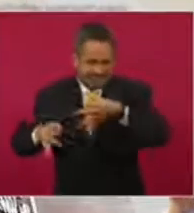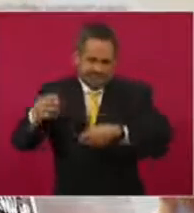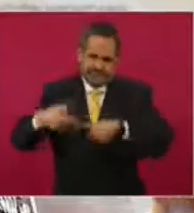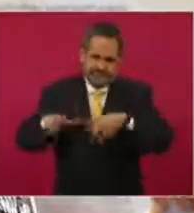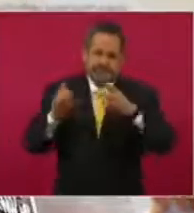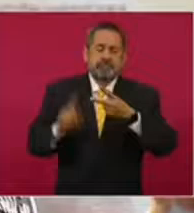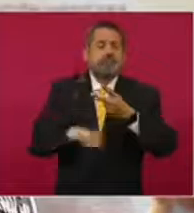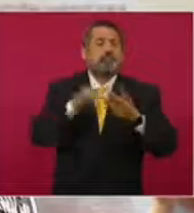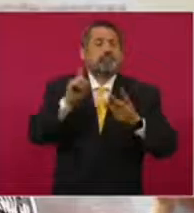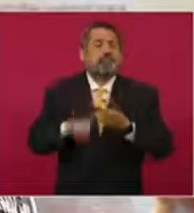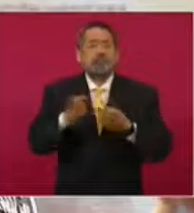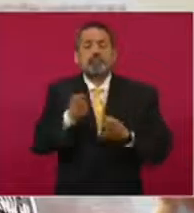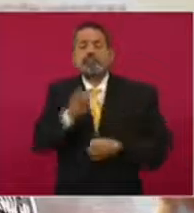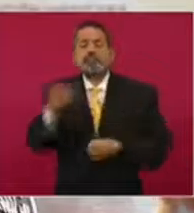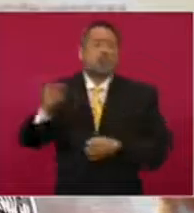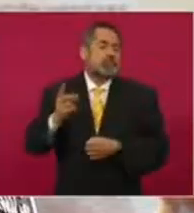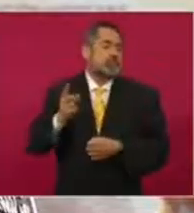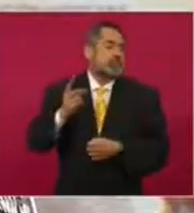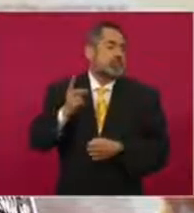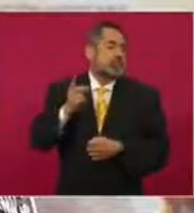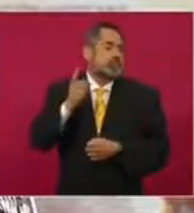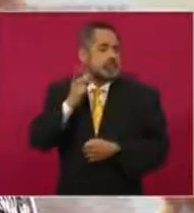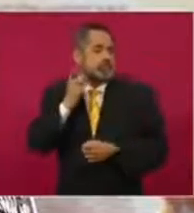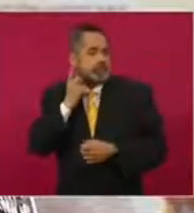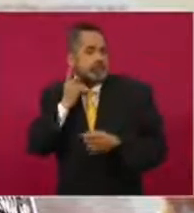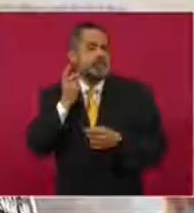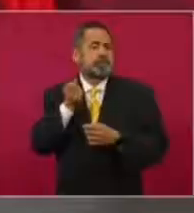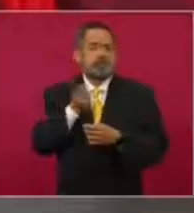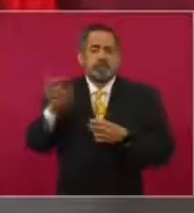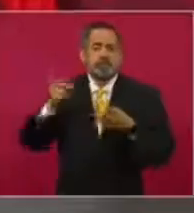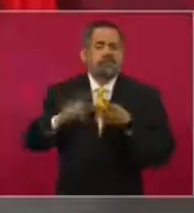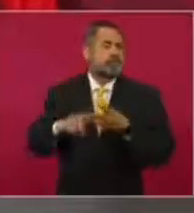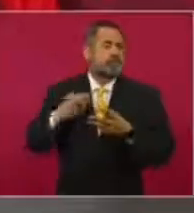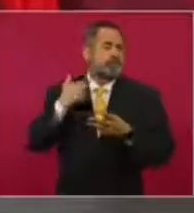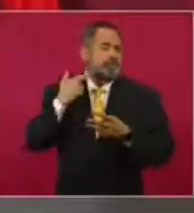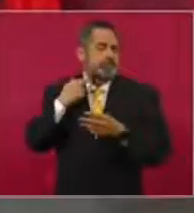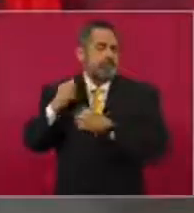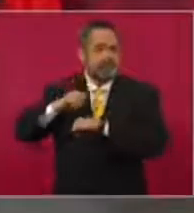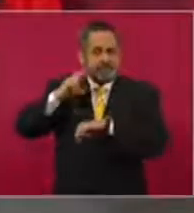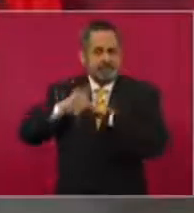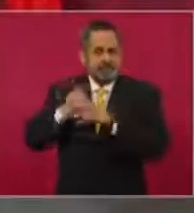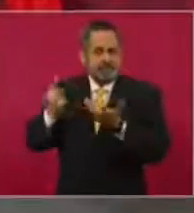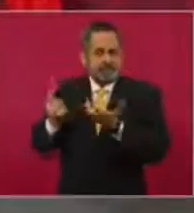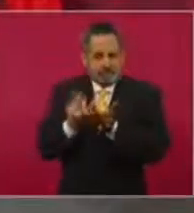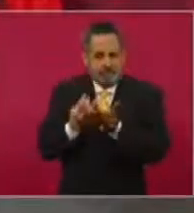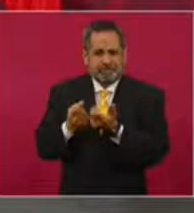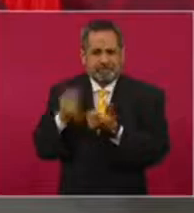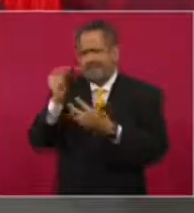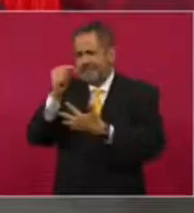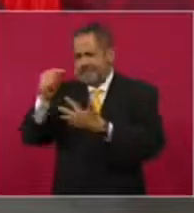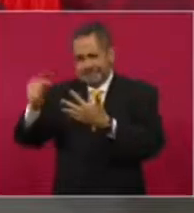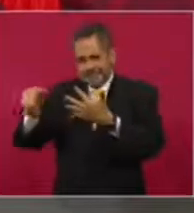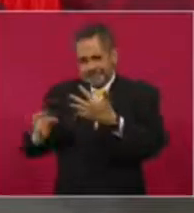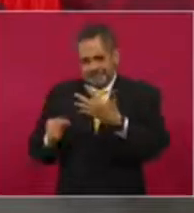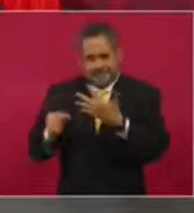número de legisladores y toda una serie de leyes encaminadas a